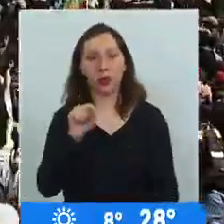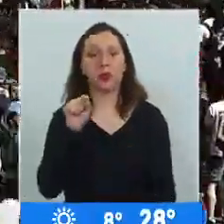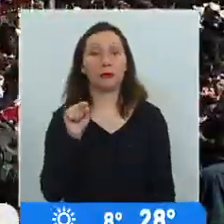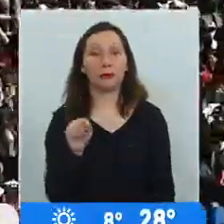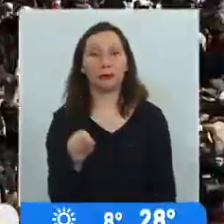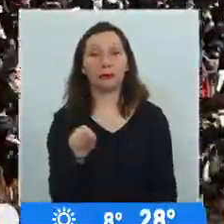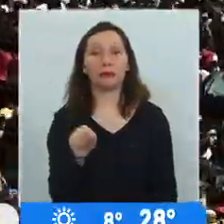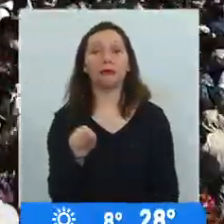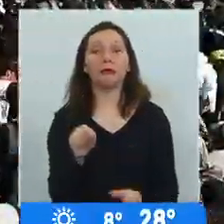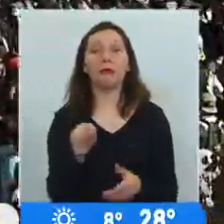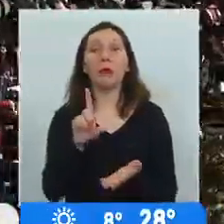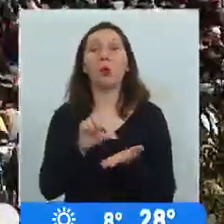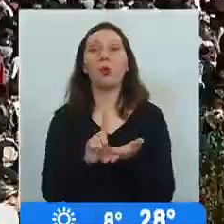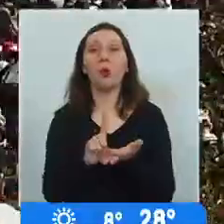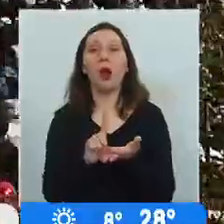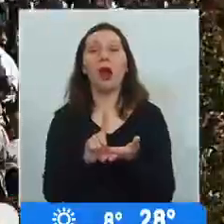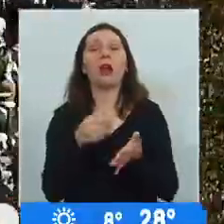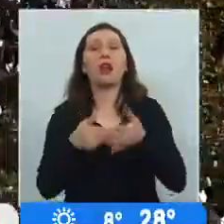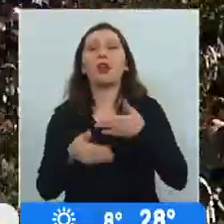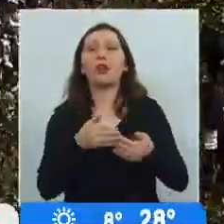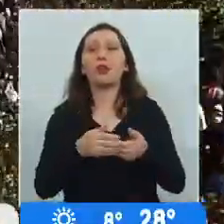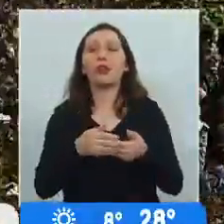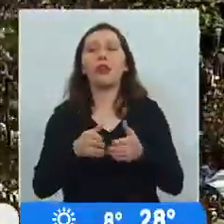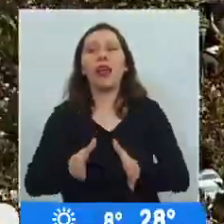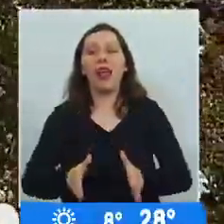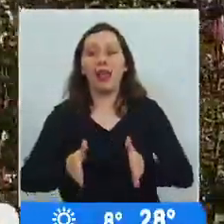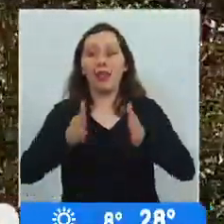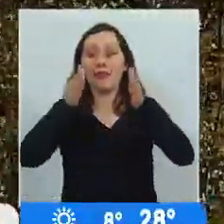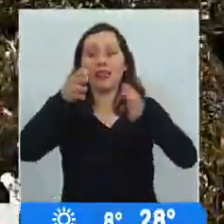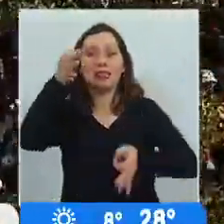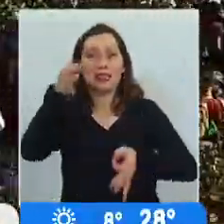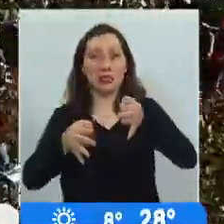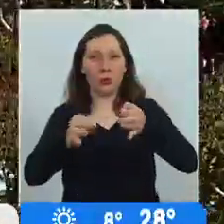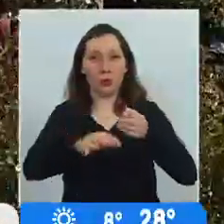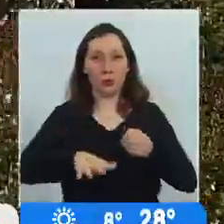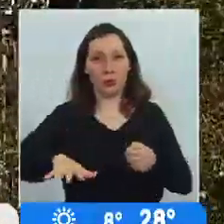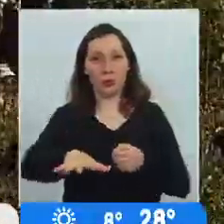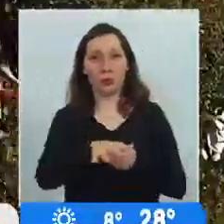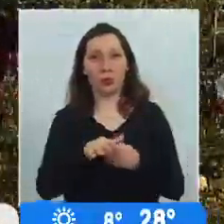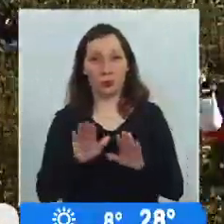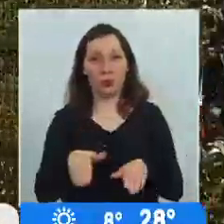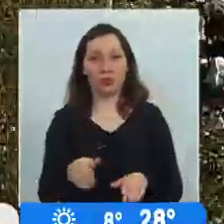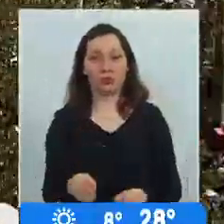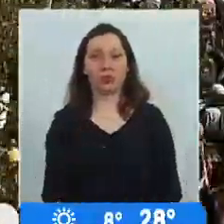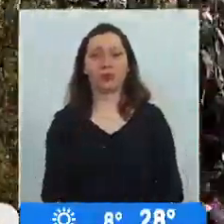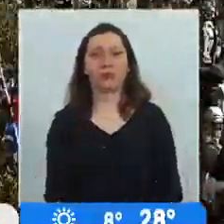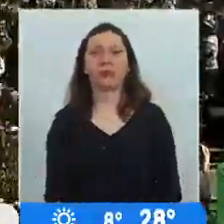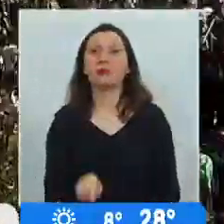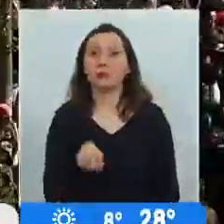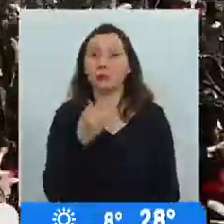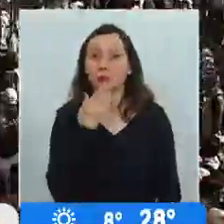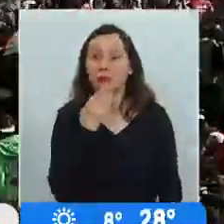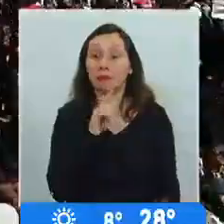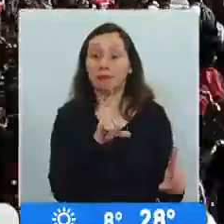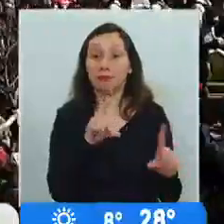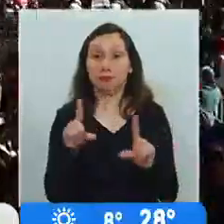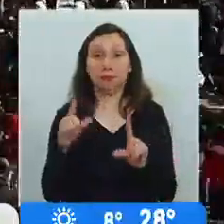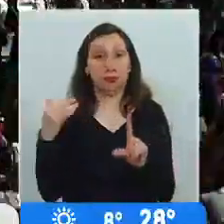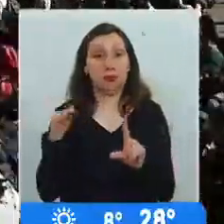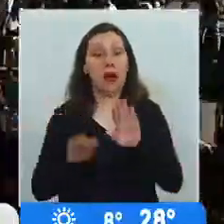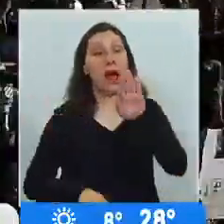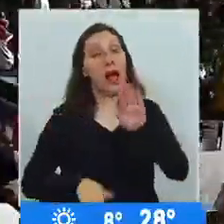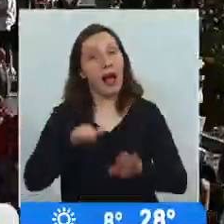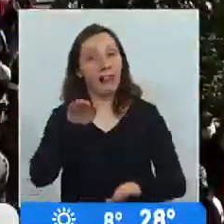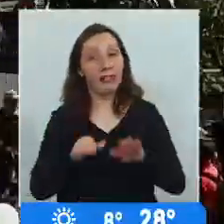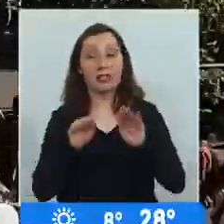Concepción, en el sector del edificio de tribunales. Hay que destacar también que a